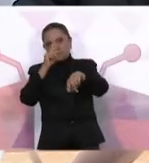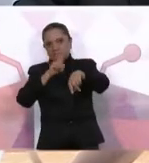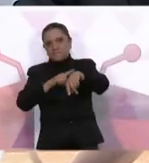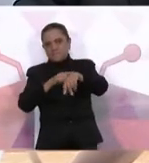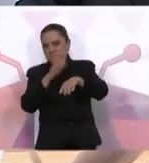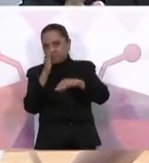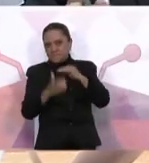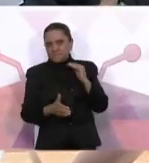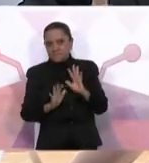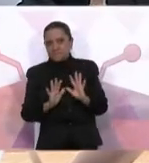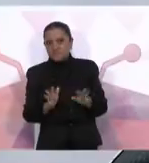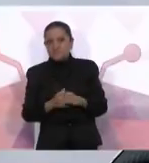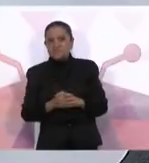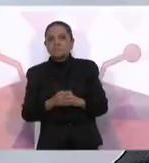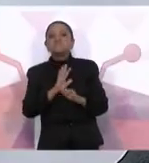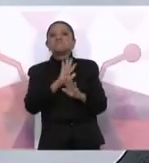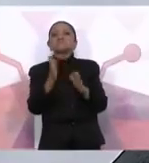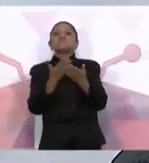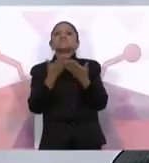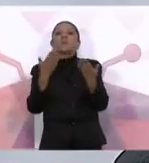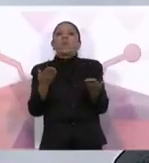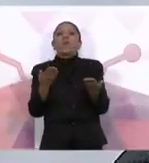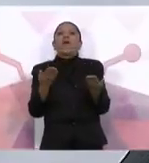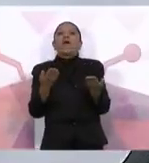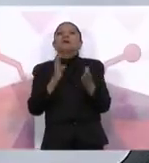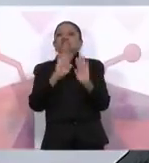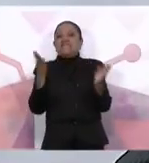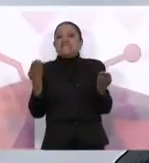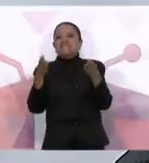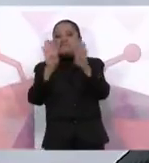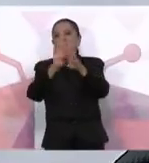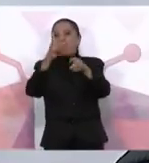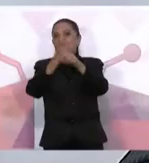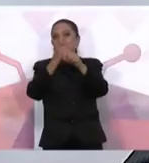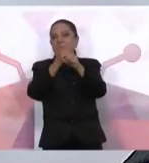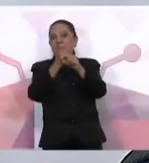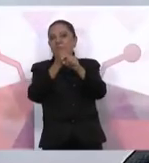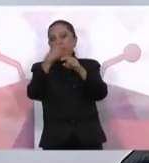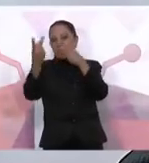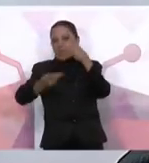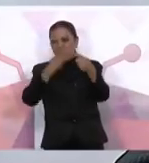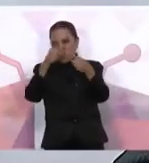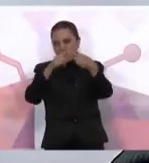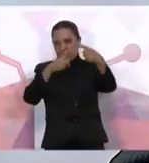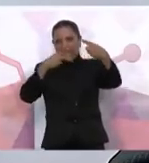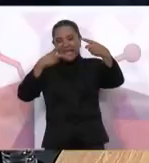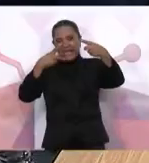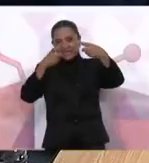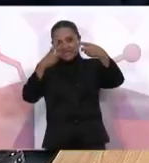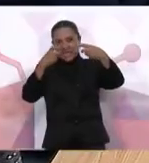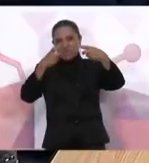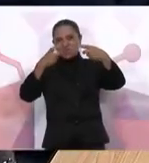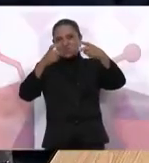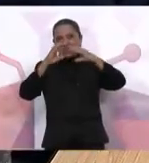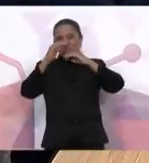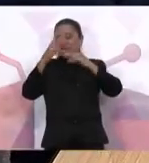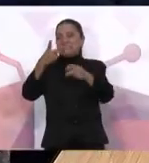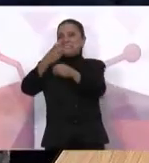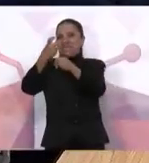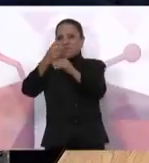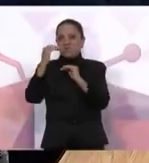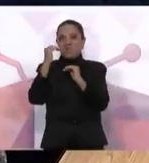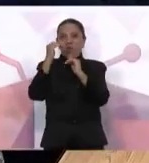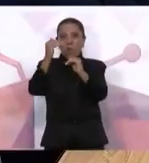vamos a cerrar la primera ronda de las tres que contempla el segundo bloque temático de desarrollo sustentable con una nueva adecuación